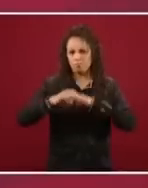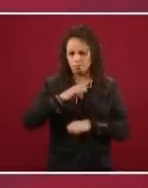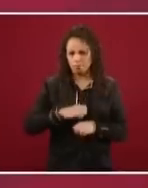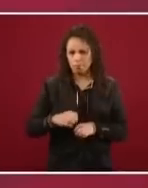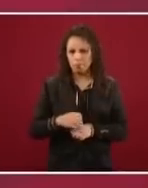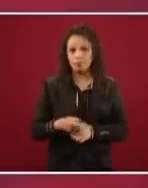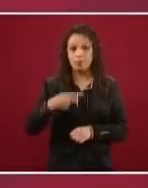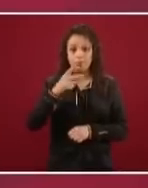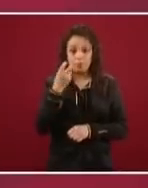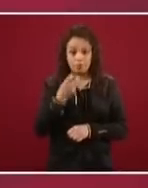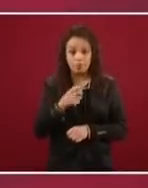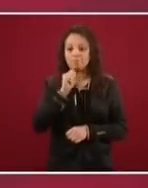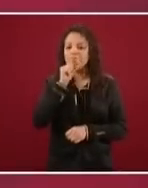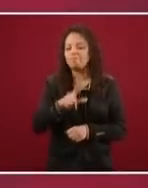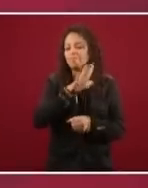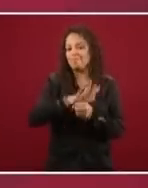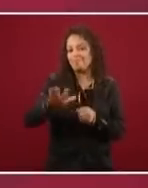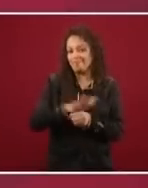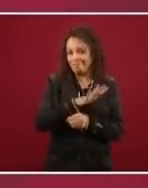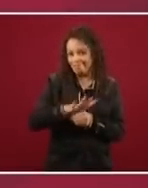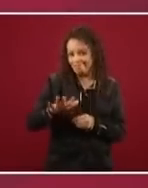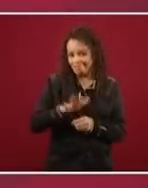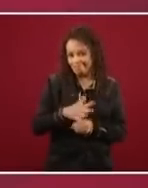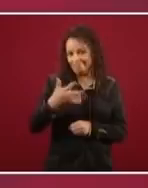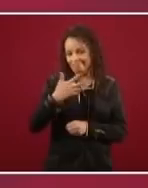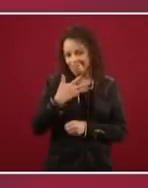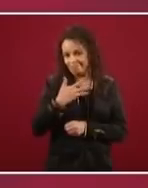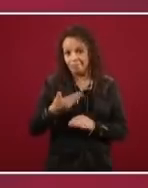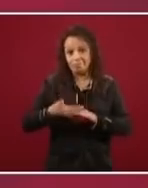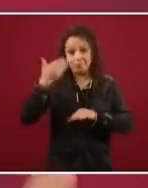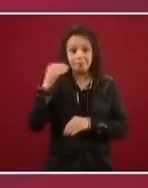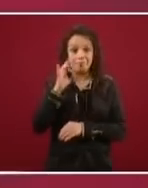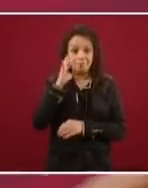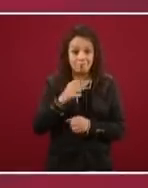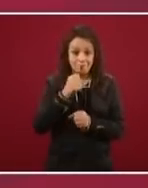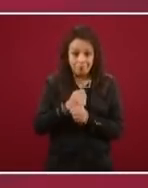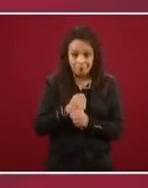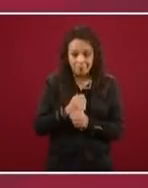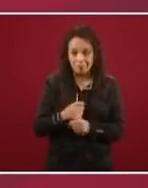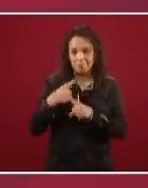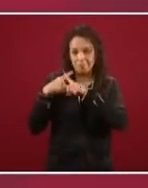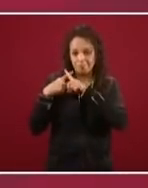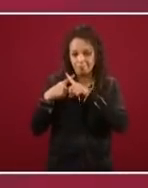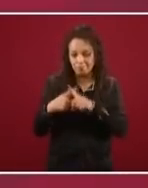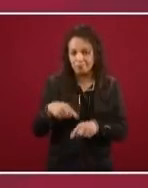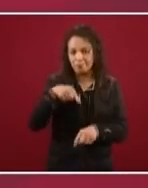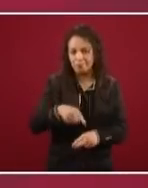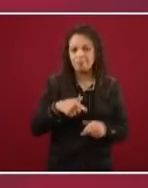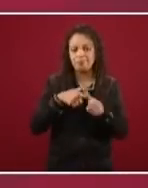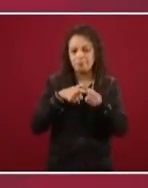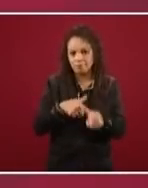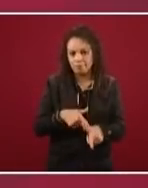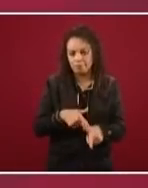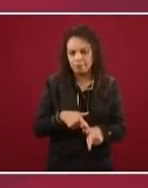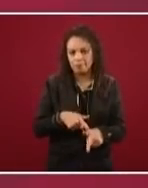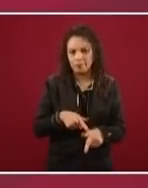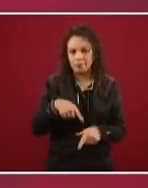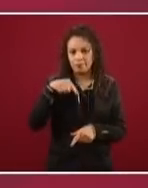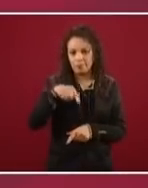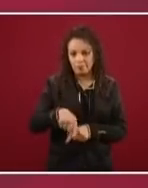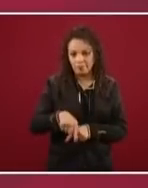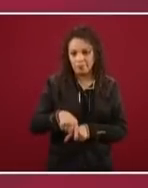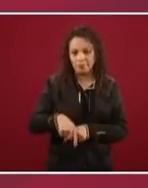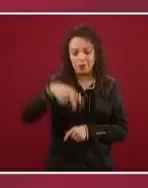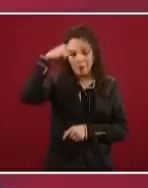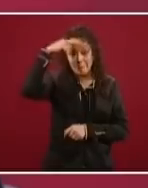también locales tiene esa presencia que tenemos desde hace 34 años tenemos varios miembros de comité de dirección aquí en esta primera fila